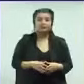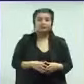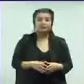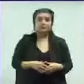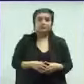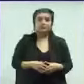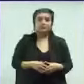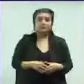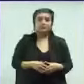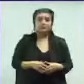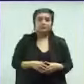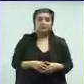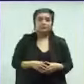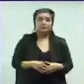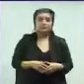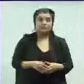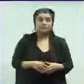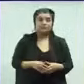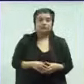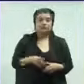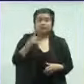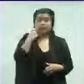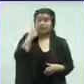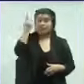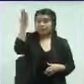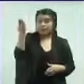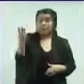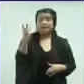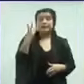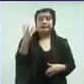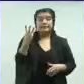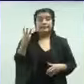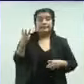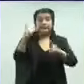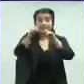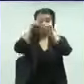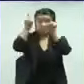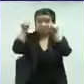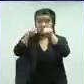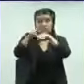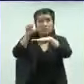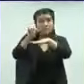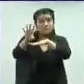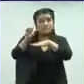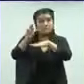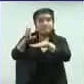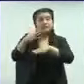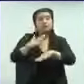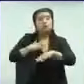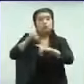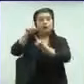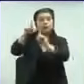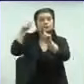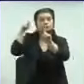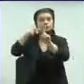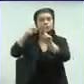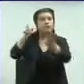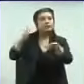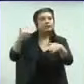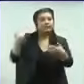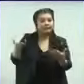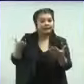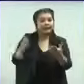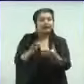Son tres láminas. En la pantalla van a ver tres láminas seguidas. Voy a señalar qué es lo que vemos